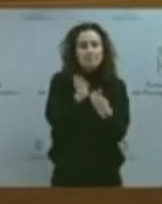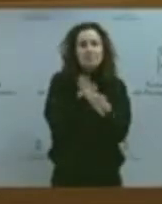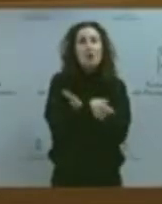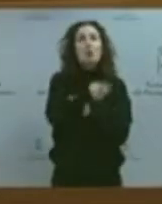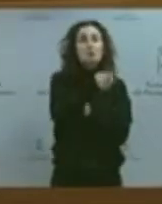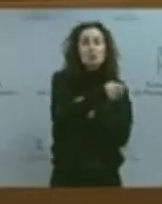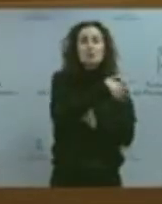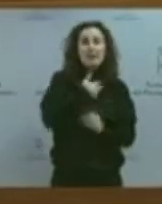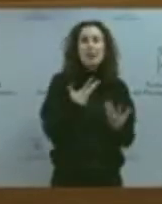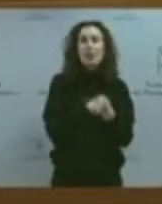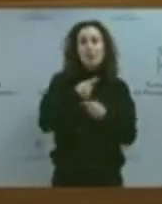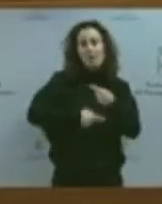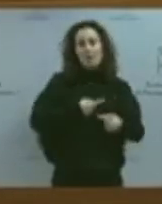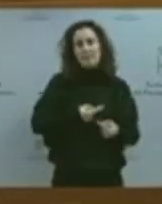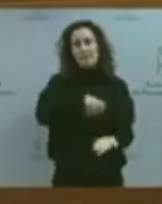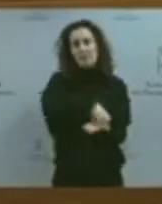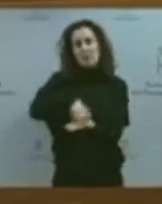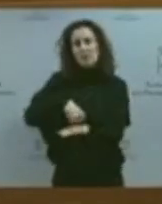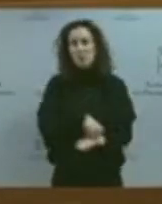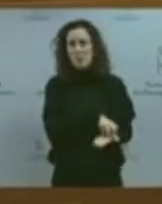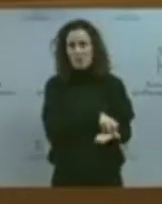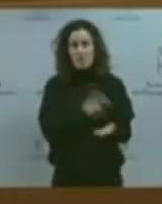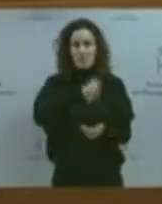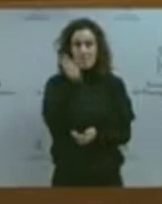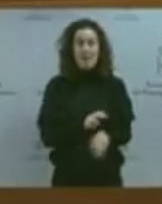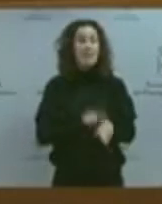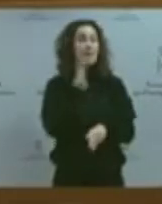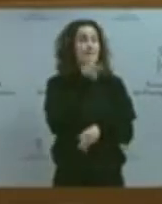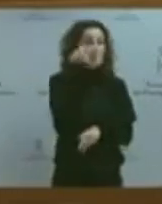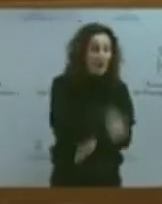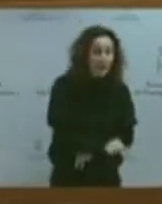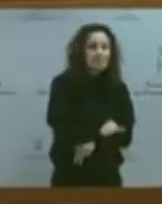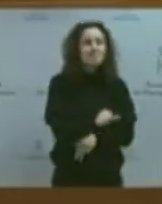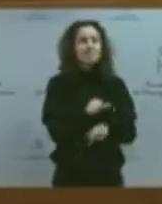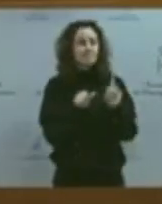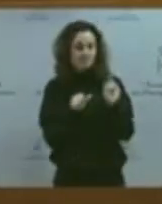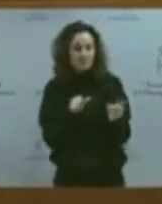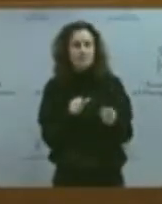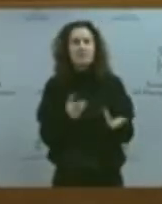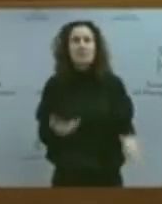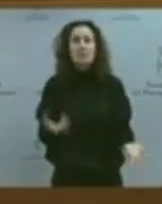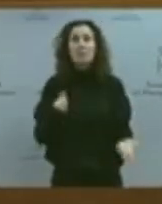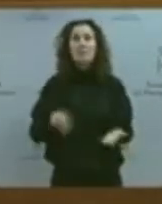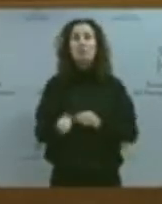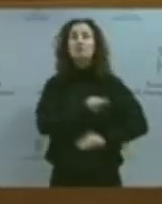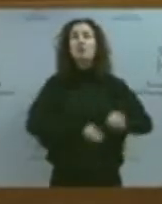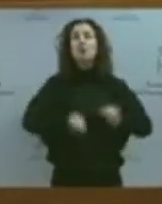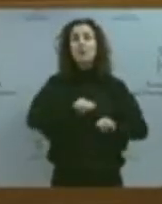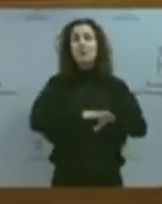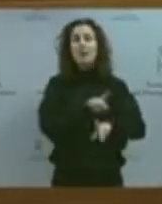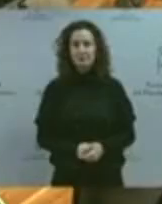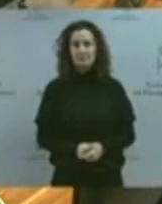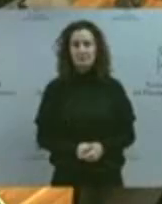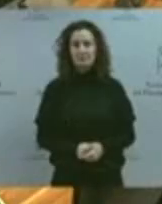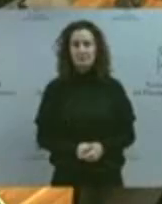venido hoy aquí a verla a usted, a escucharla a usted, y cuáles van a ser las soluciones a todos los problemas que yo le acabo de mencionar anteriormente? Nada más.